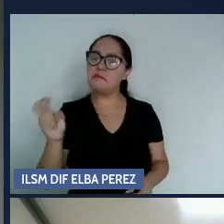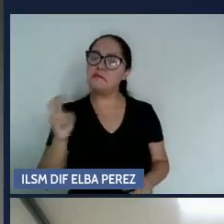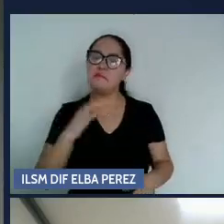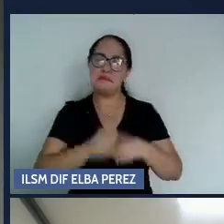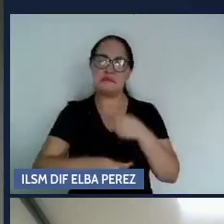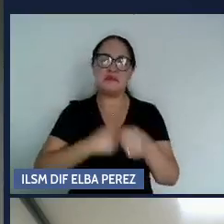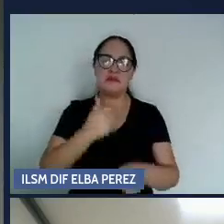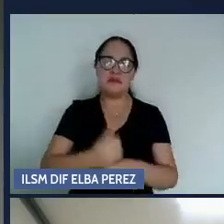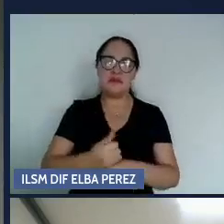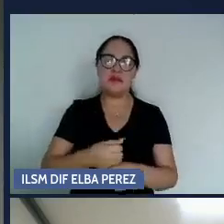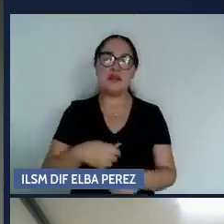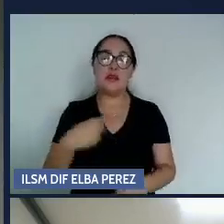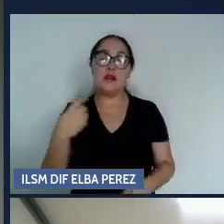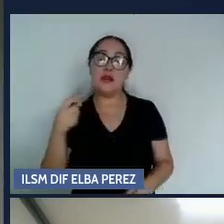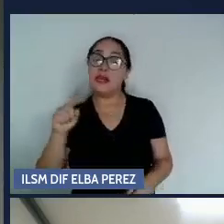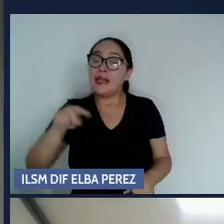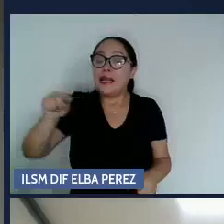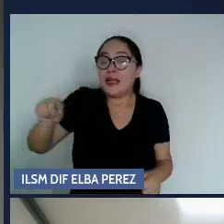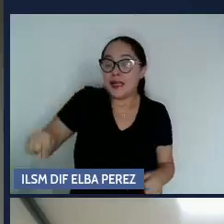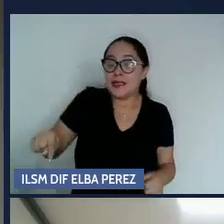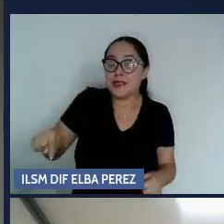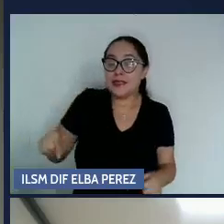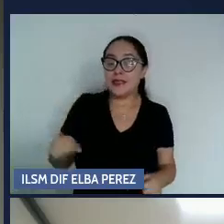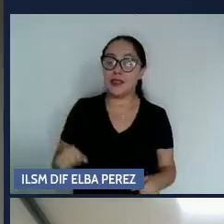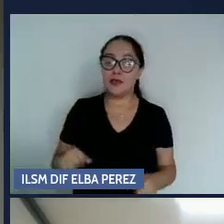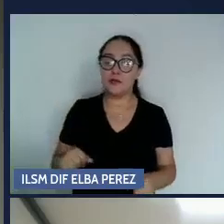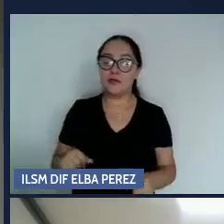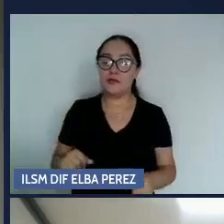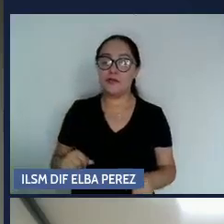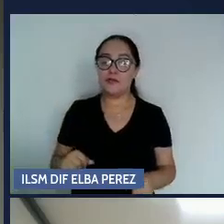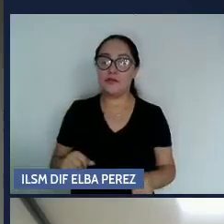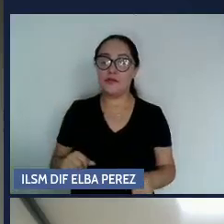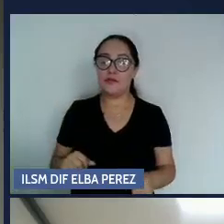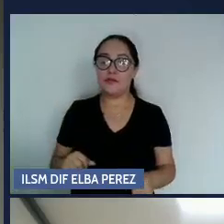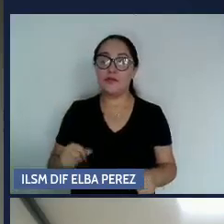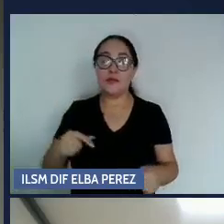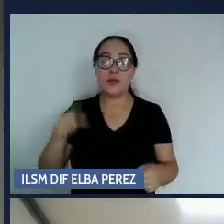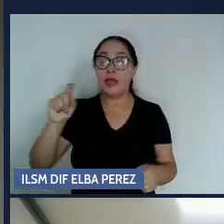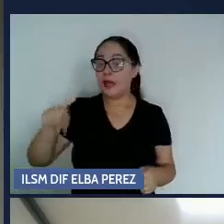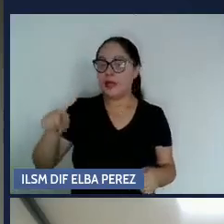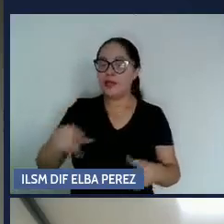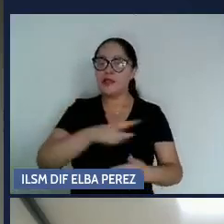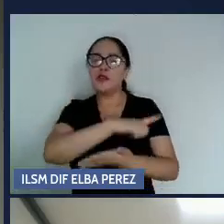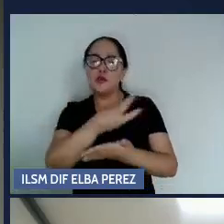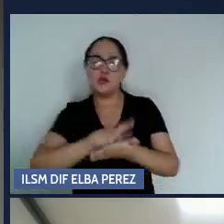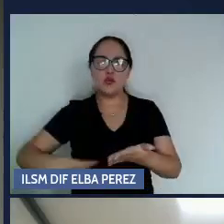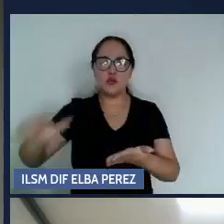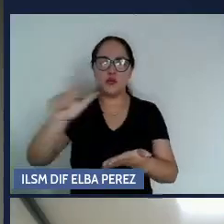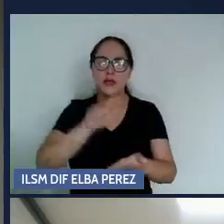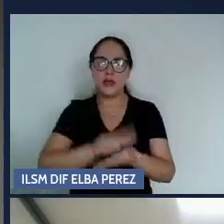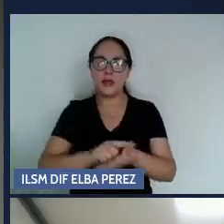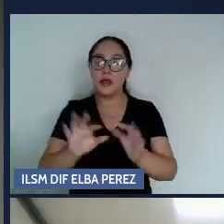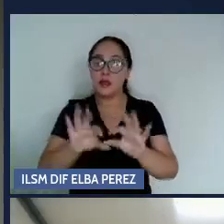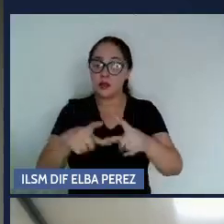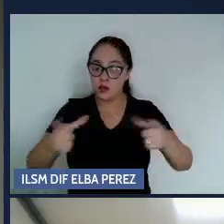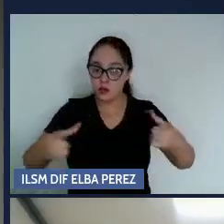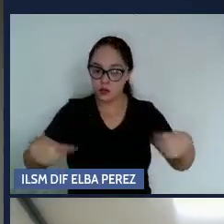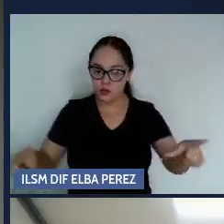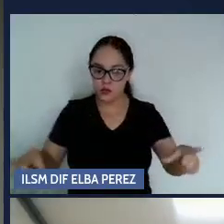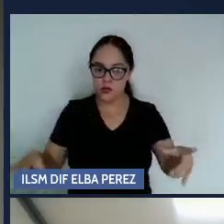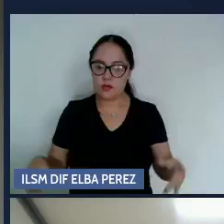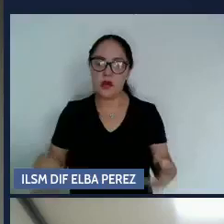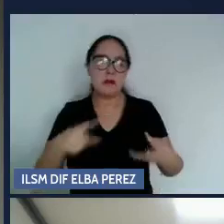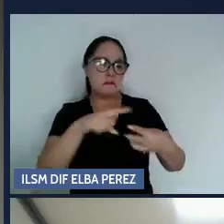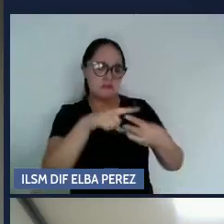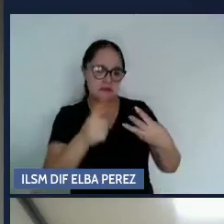con ella se mandató la expedición de leyes generales. Son 3 específicamente de